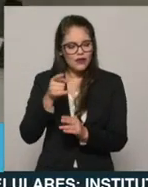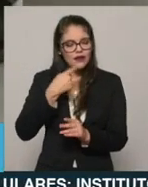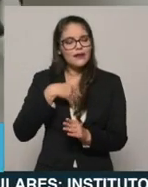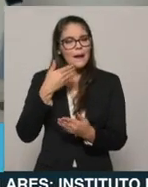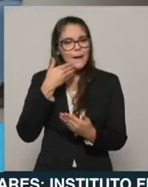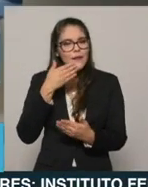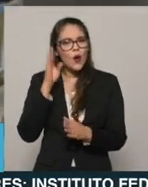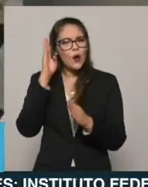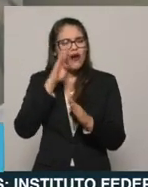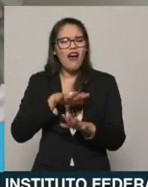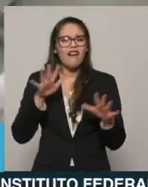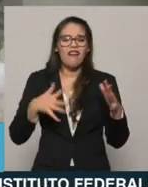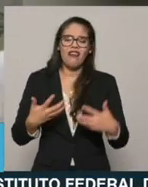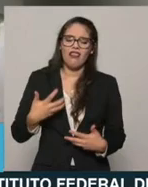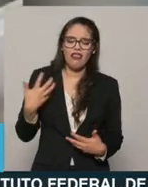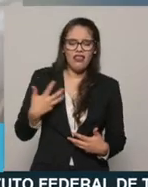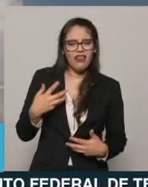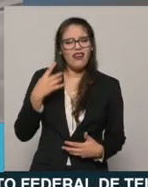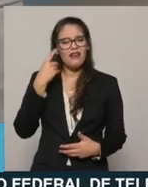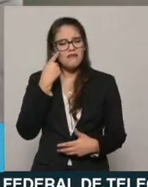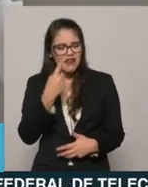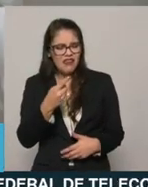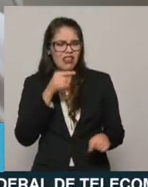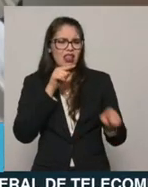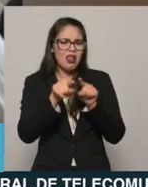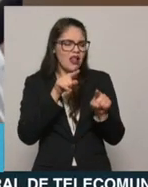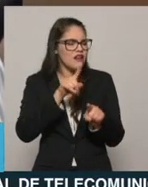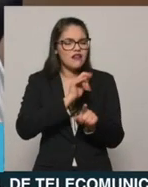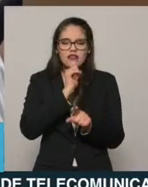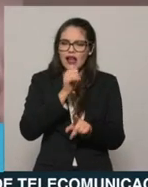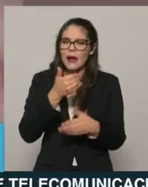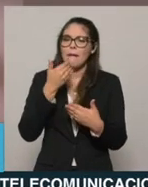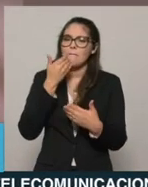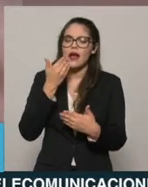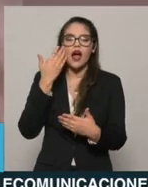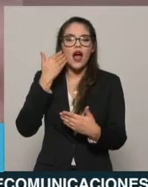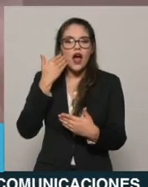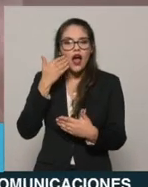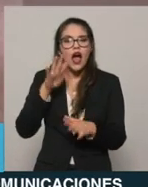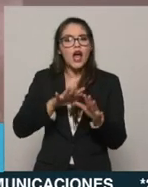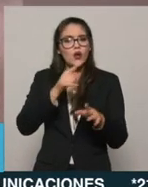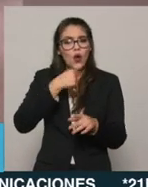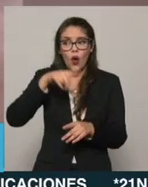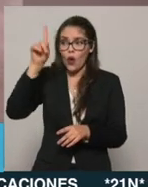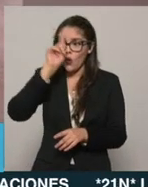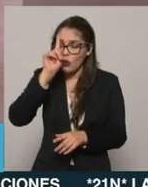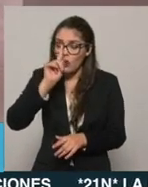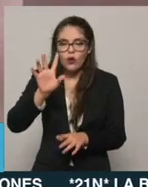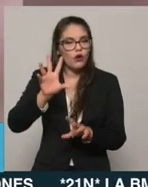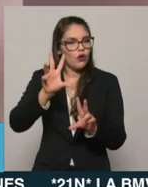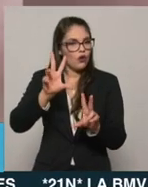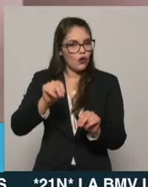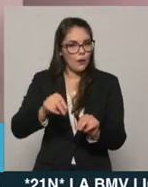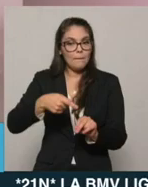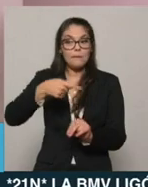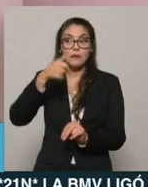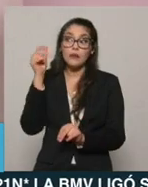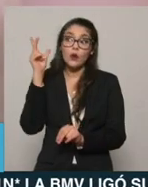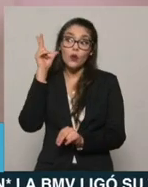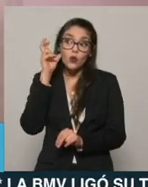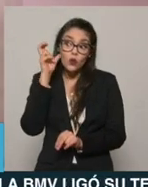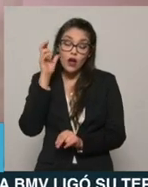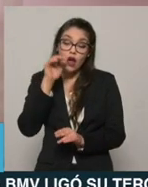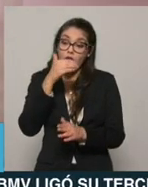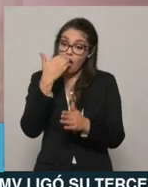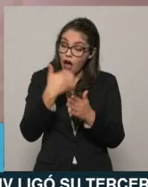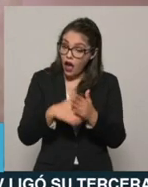que podamos, nunca juzgarlos, tampoco darles consejos, sino escucharlos y ya que